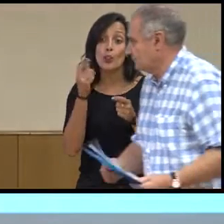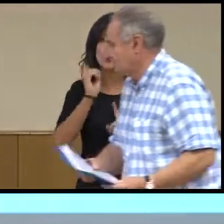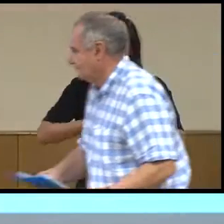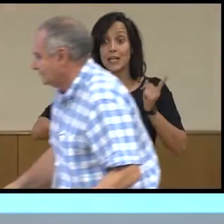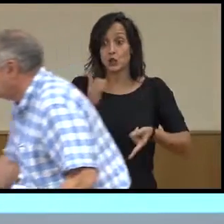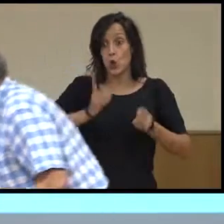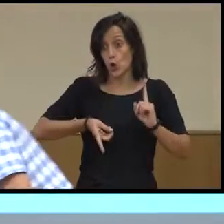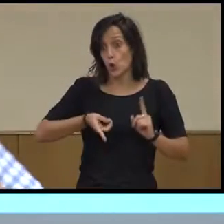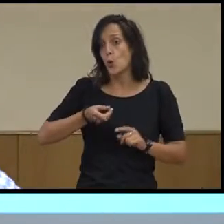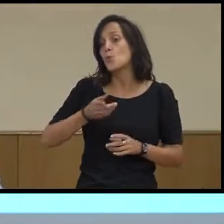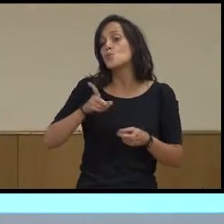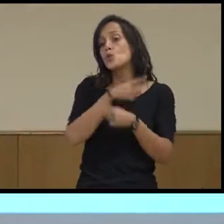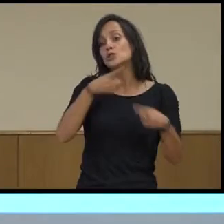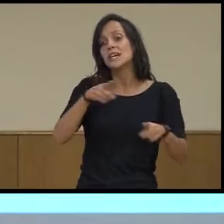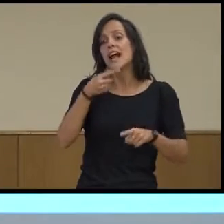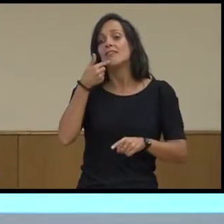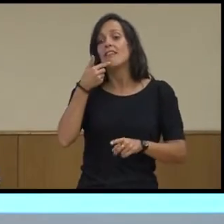musical de La crítica del amor.